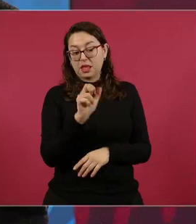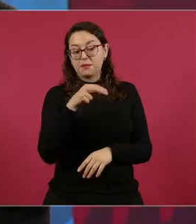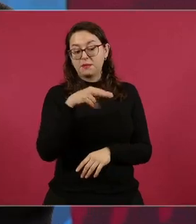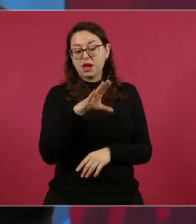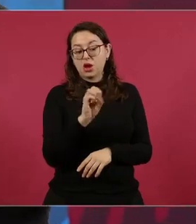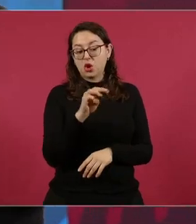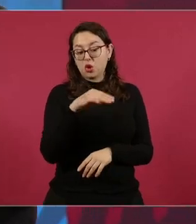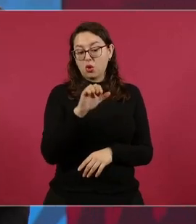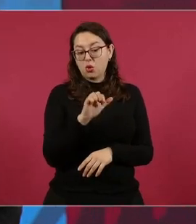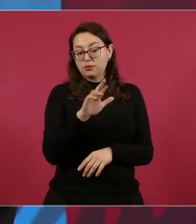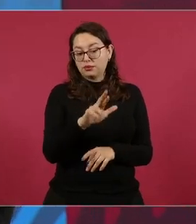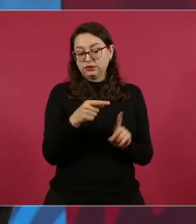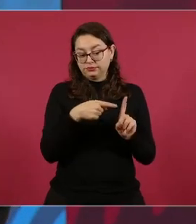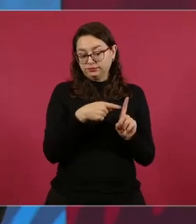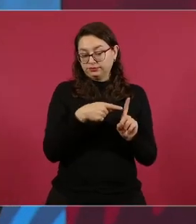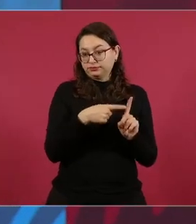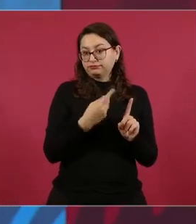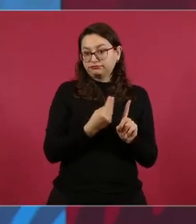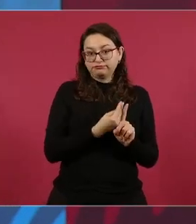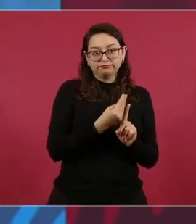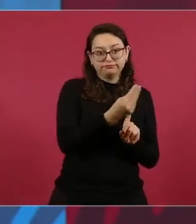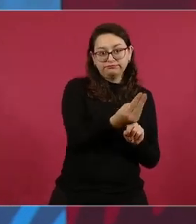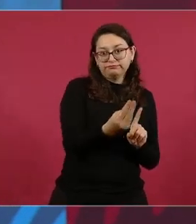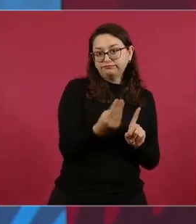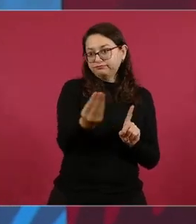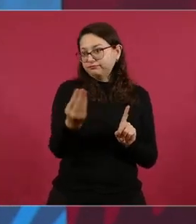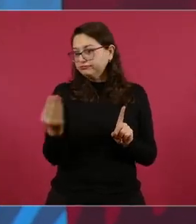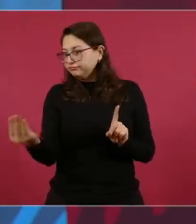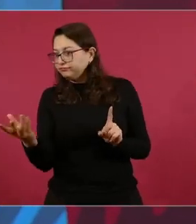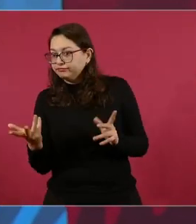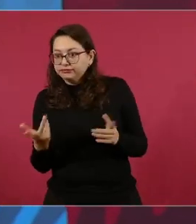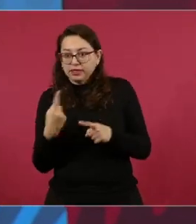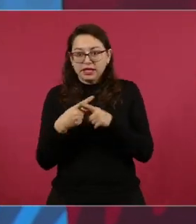y resultó que el que obtuvo